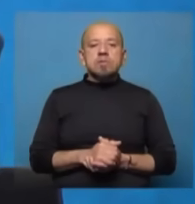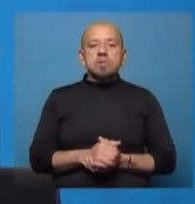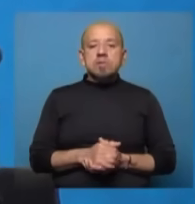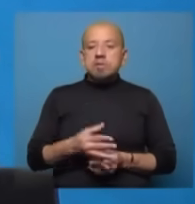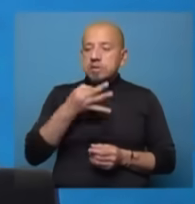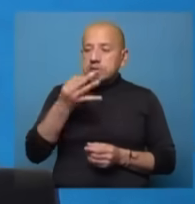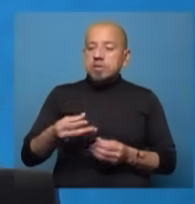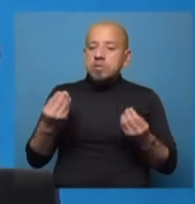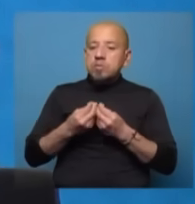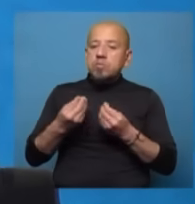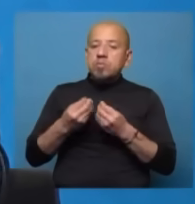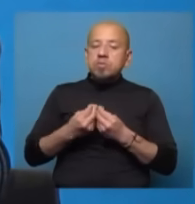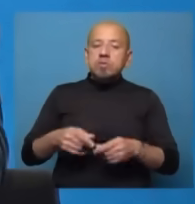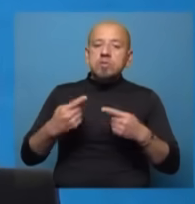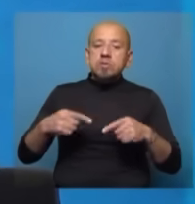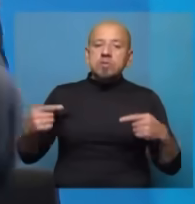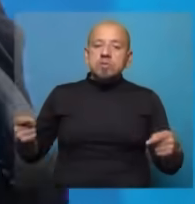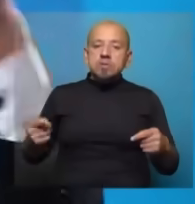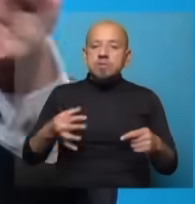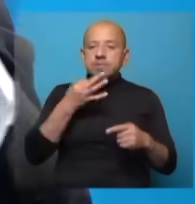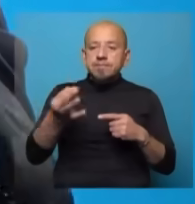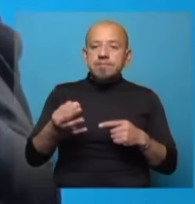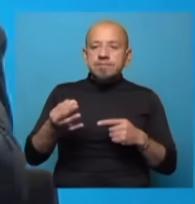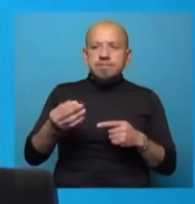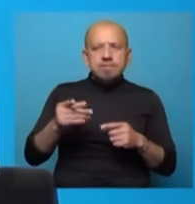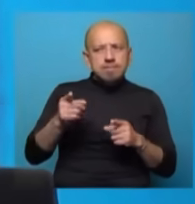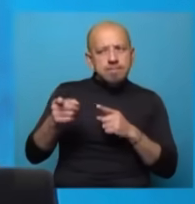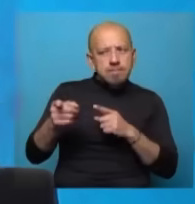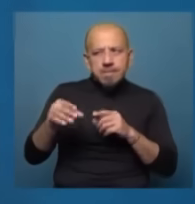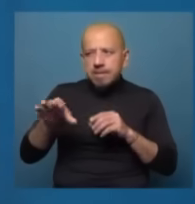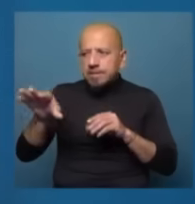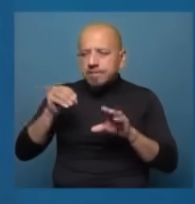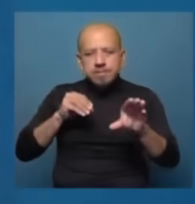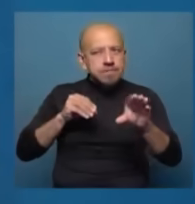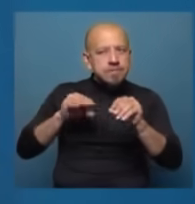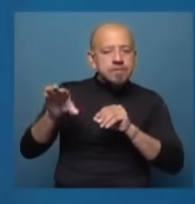montón de cosas importantes e interesantes Cuando decí des hinchar no da